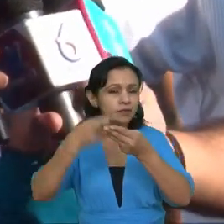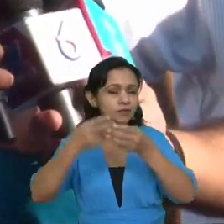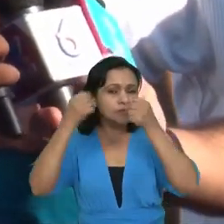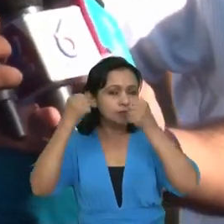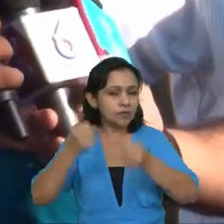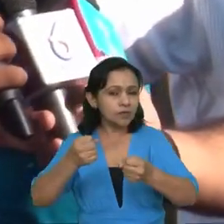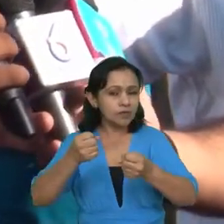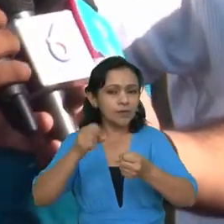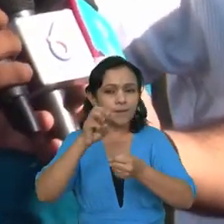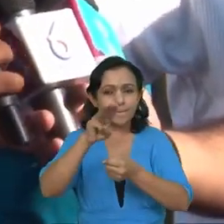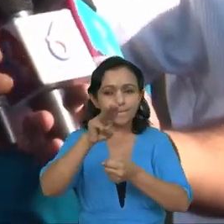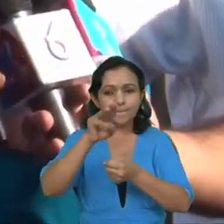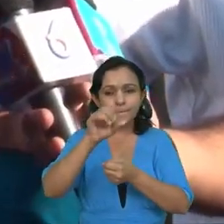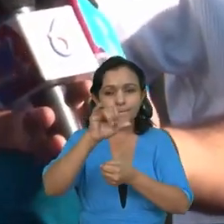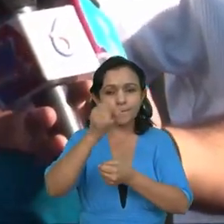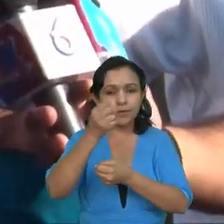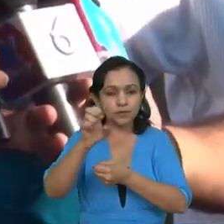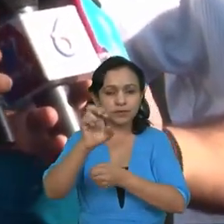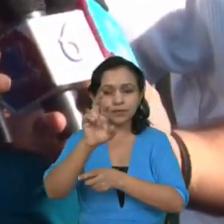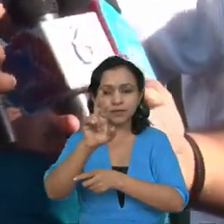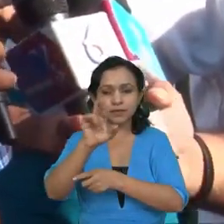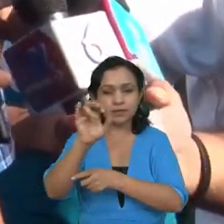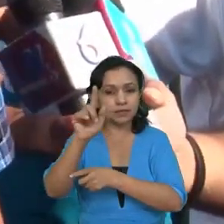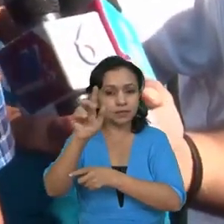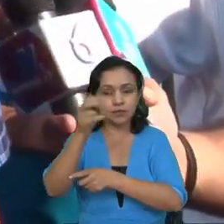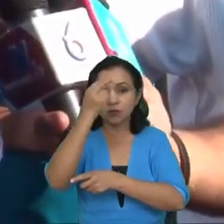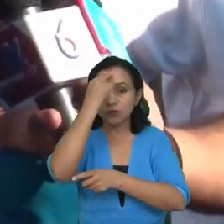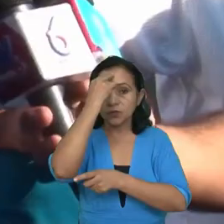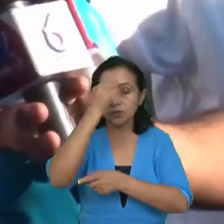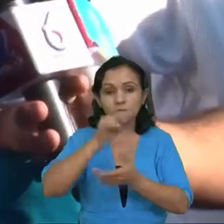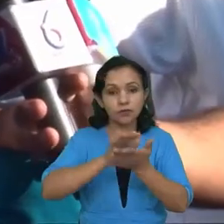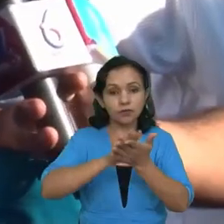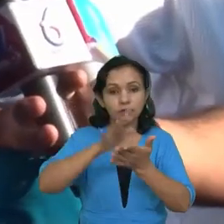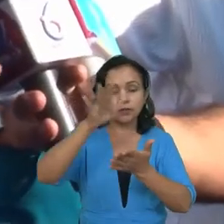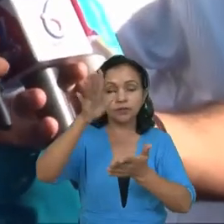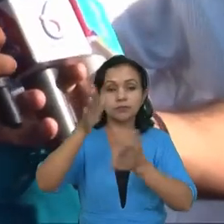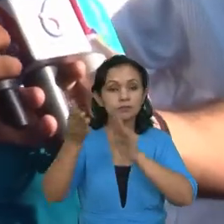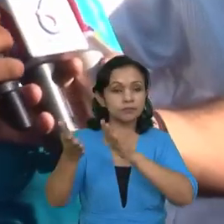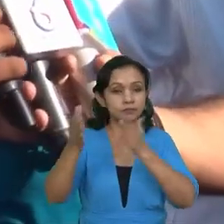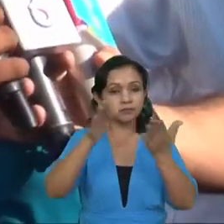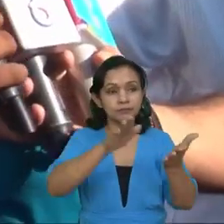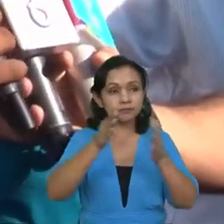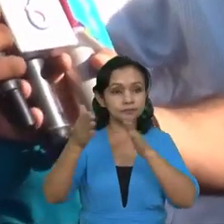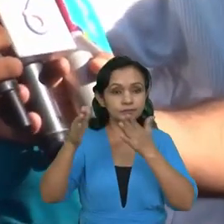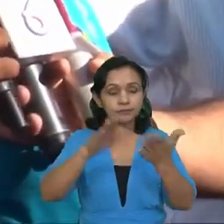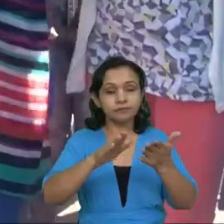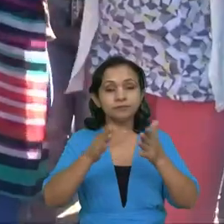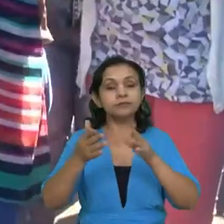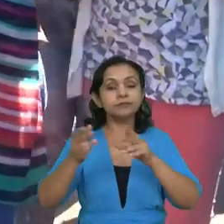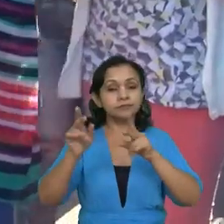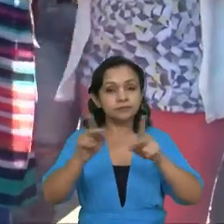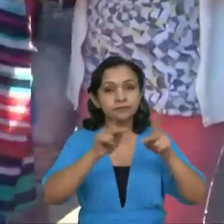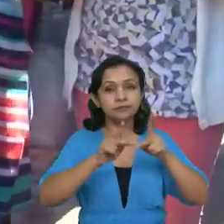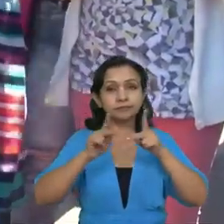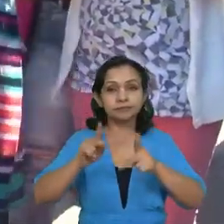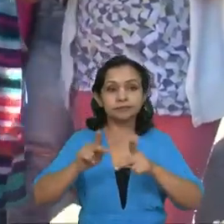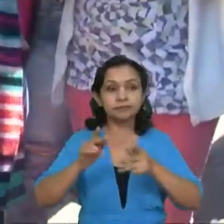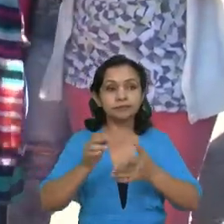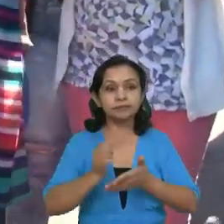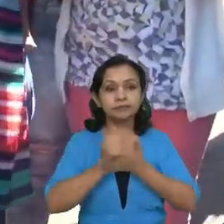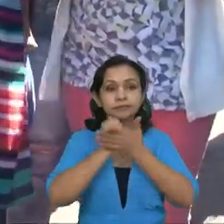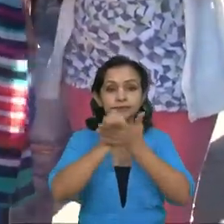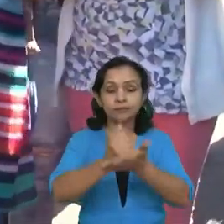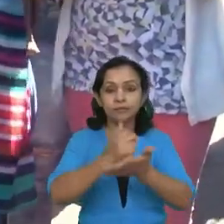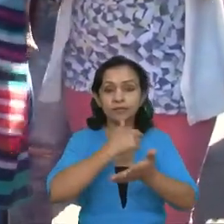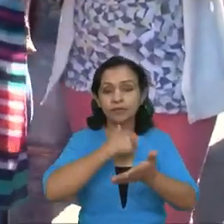a moix en rito ribera honor y gloria para nuestro héroe para nuestros mártires en el lugar también